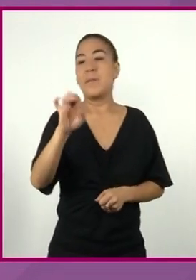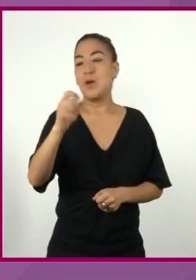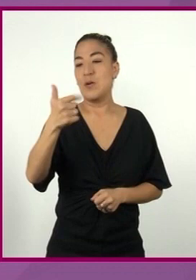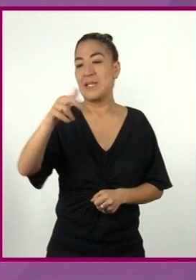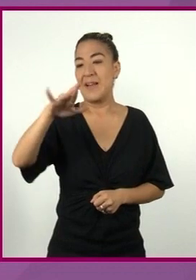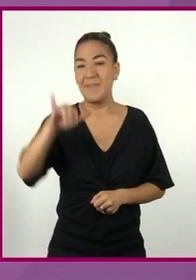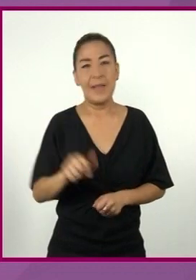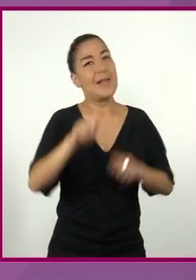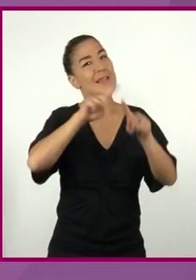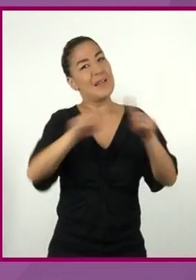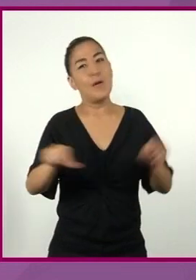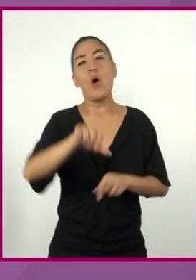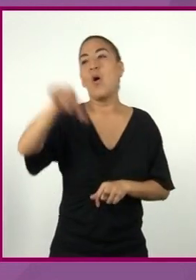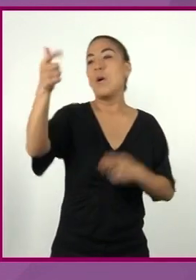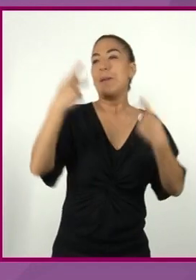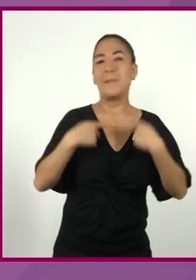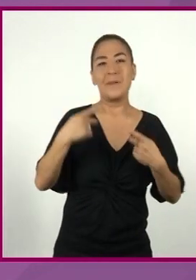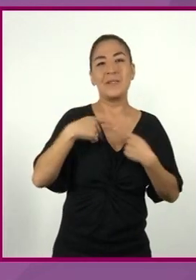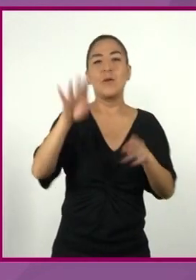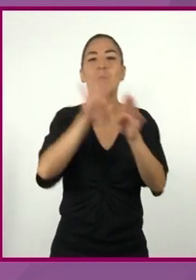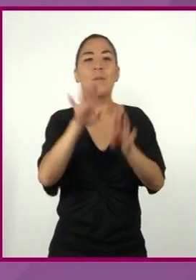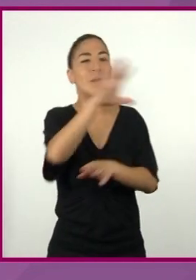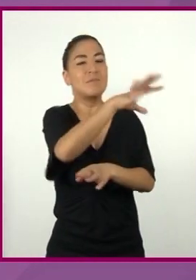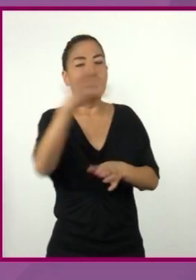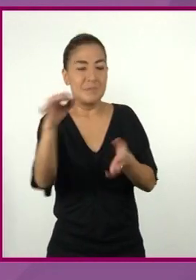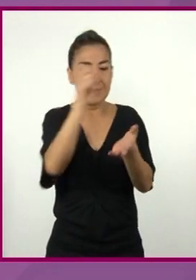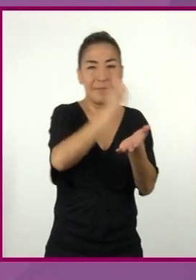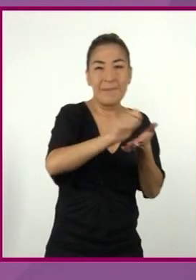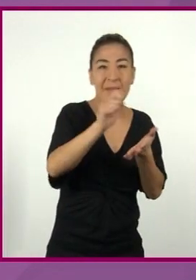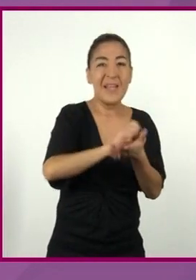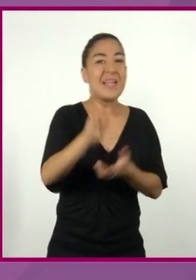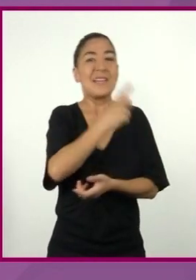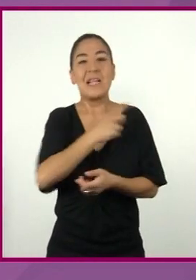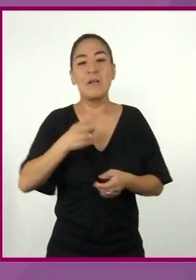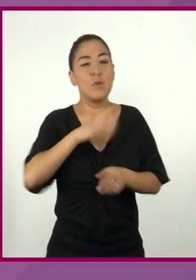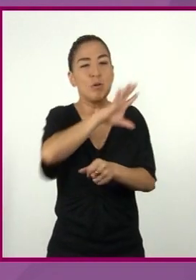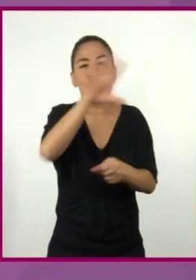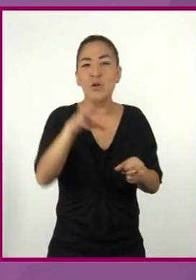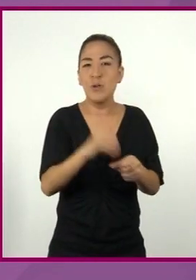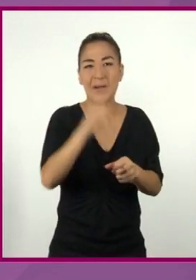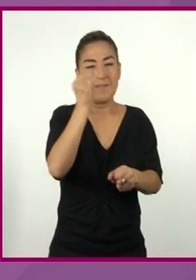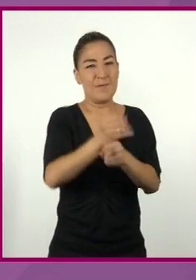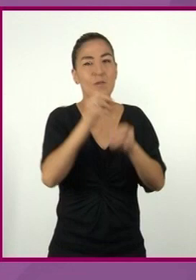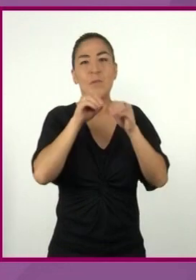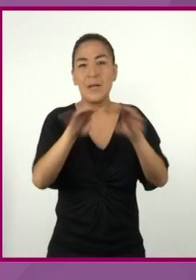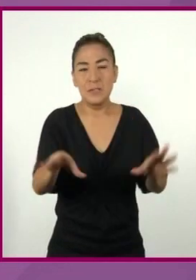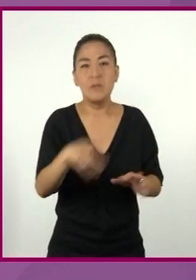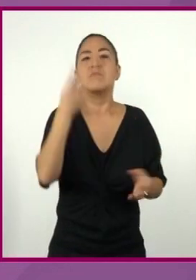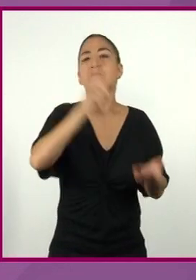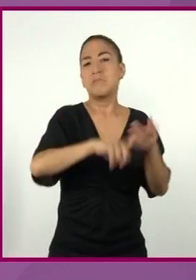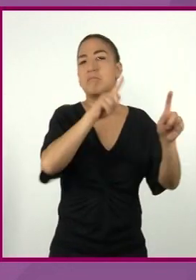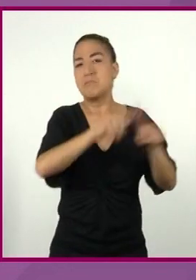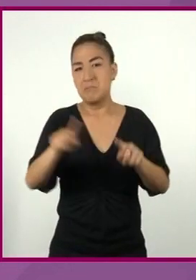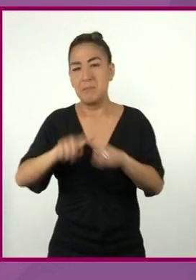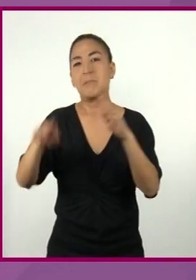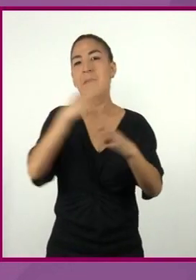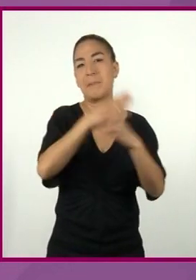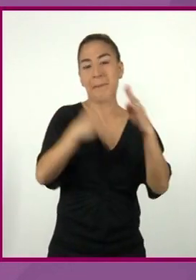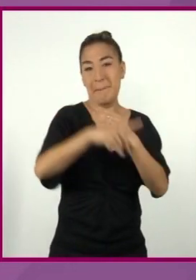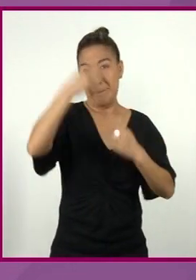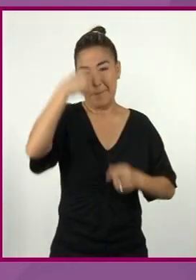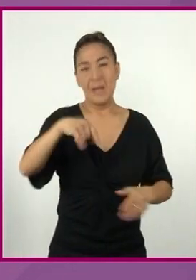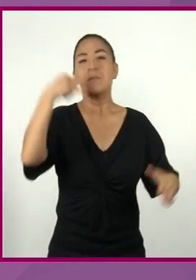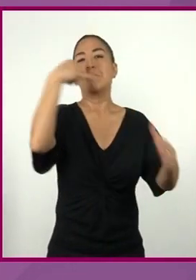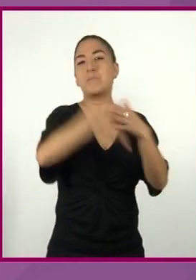al personaje del que se va a escribir, y debe recabar toda la información posible de diferentes fuentes para ampliar su